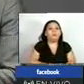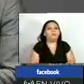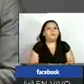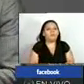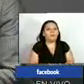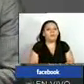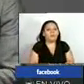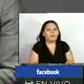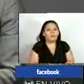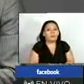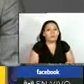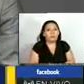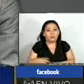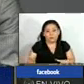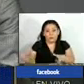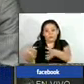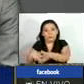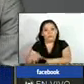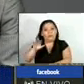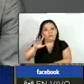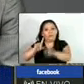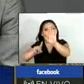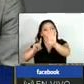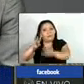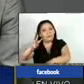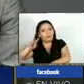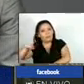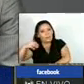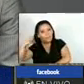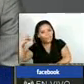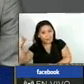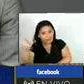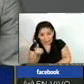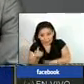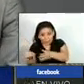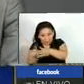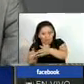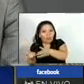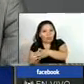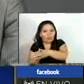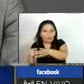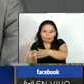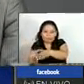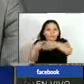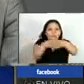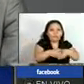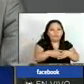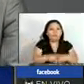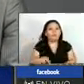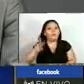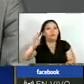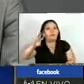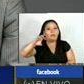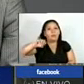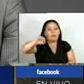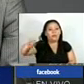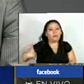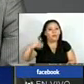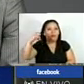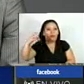de esos 562.000 contribuyentes, hay 20.000